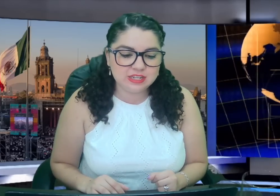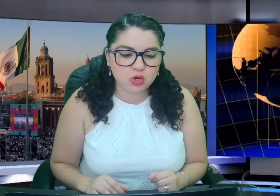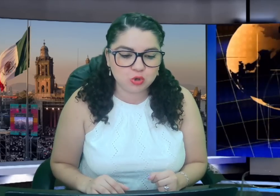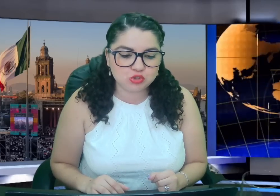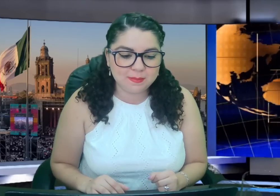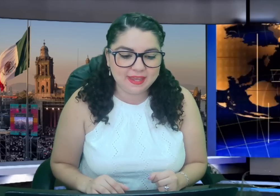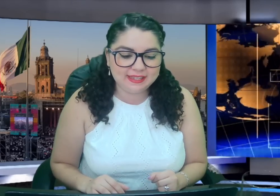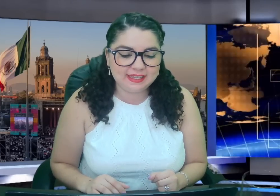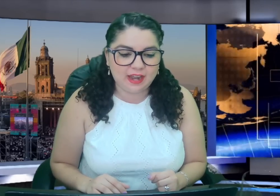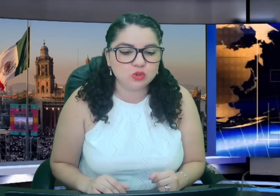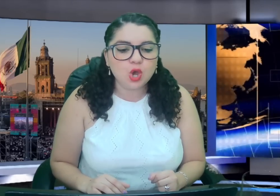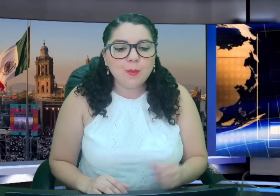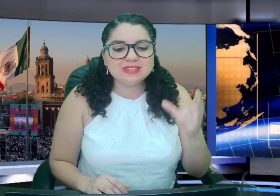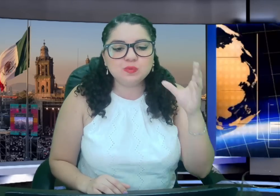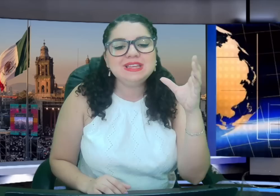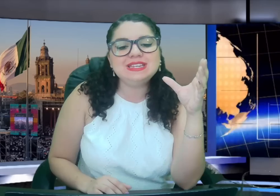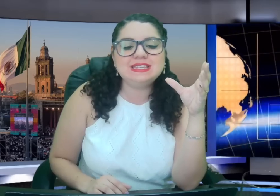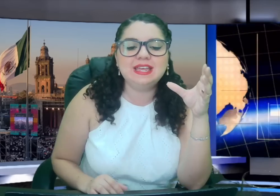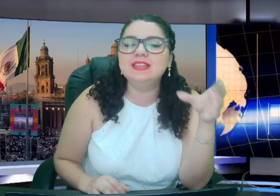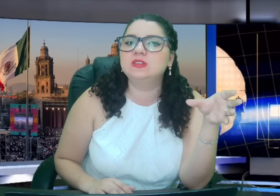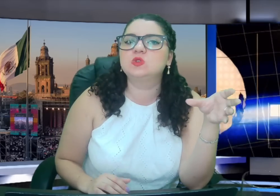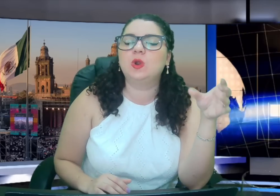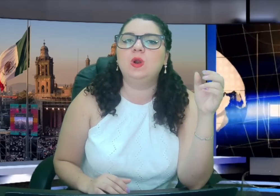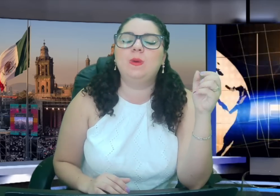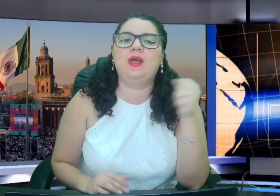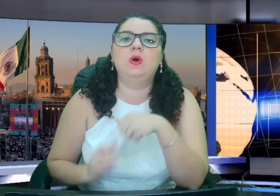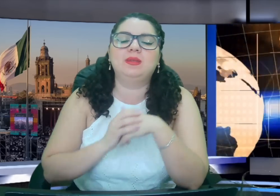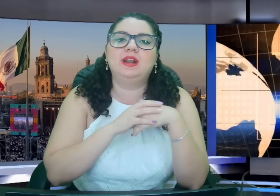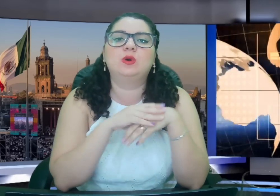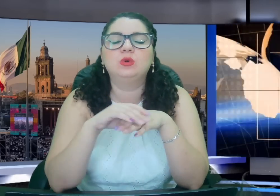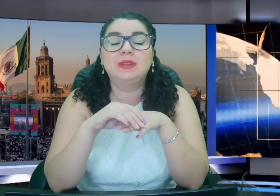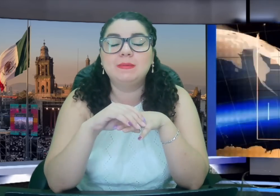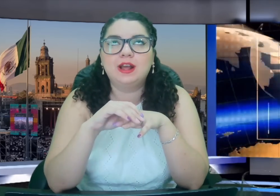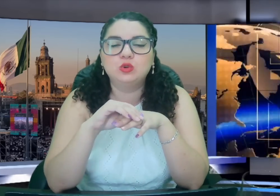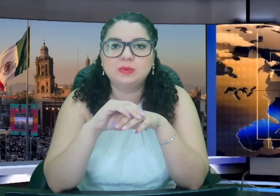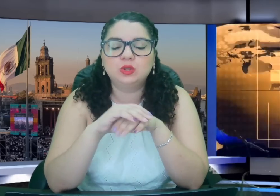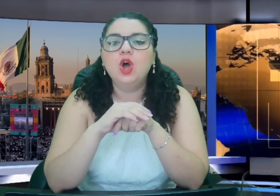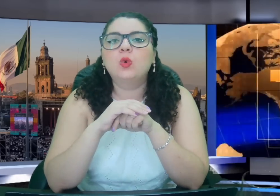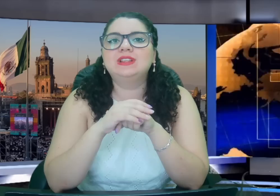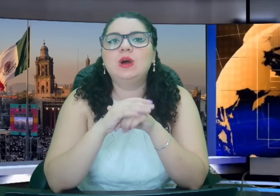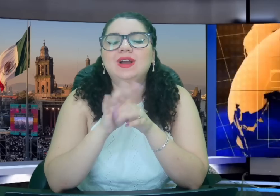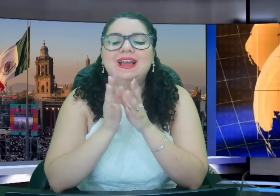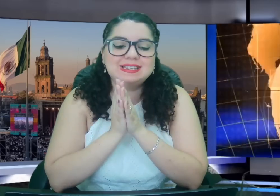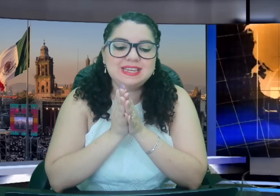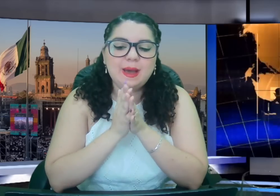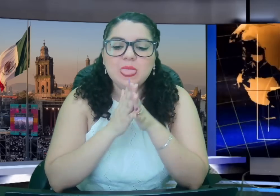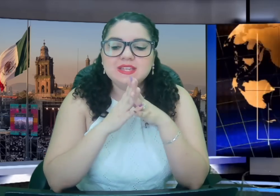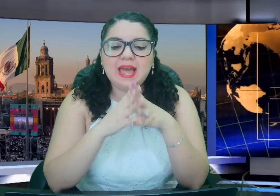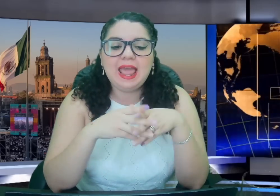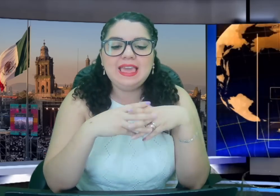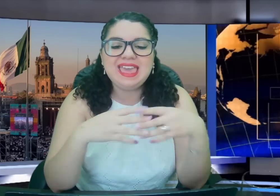las y los mexicanos. Pues después de esta detención, el gobernador de Veracruz, Cuitláhuac